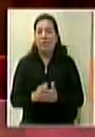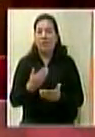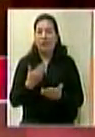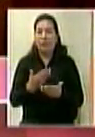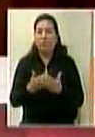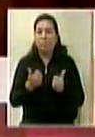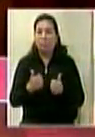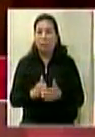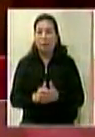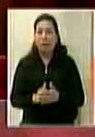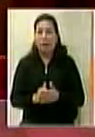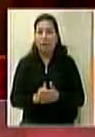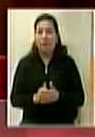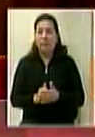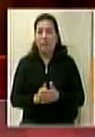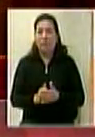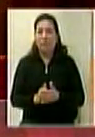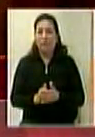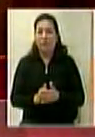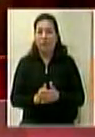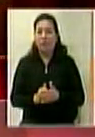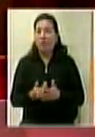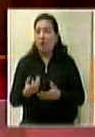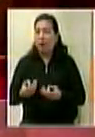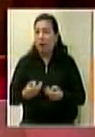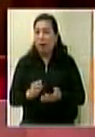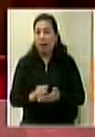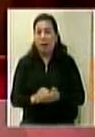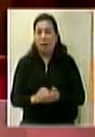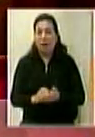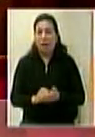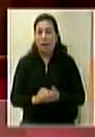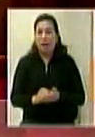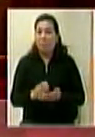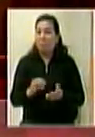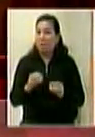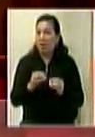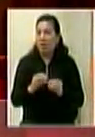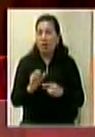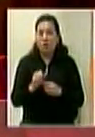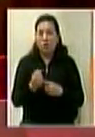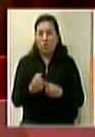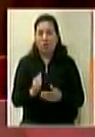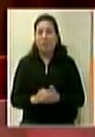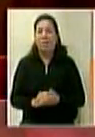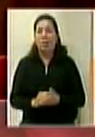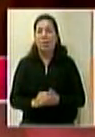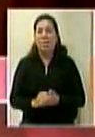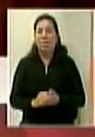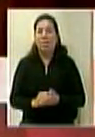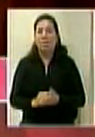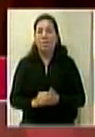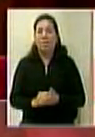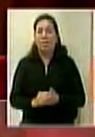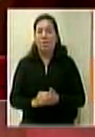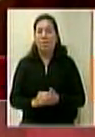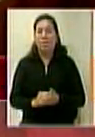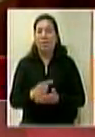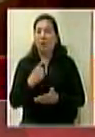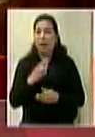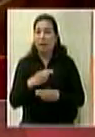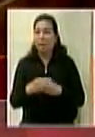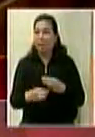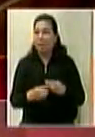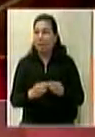Gracias al buen manejo de la política y económica y a la estabilidad social que expresamos al